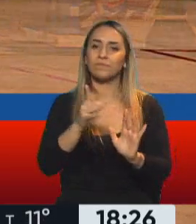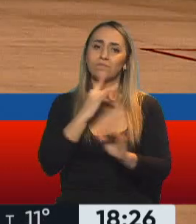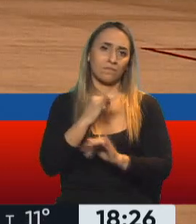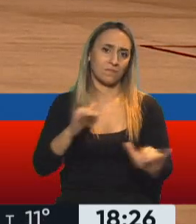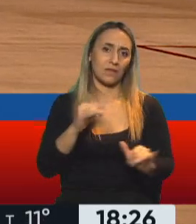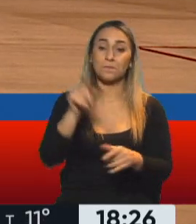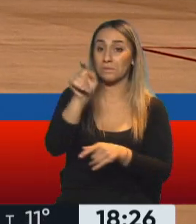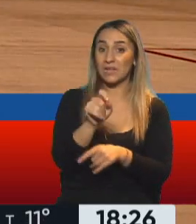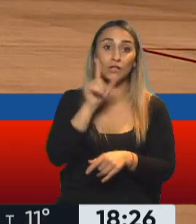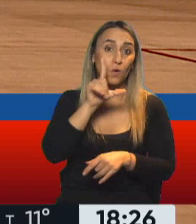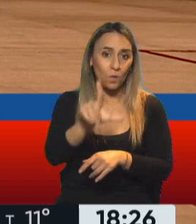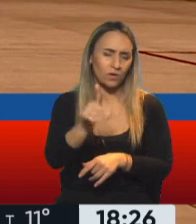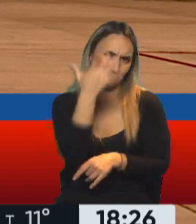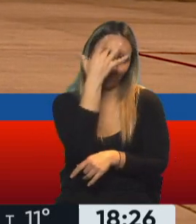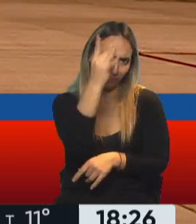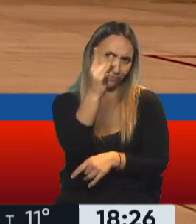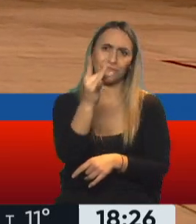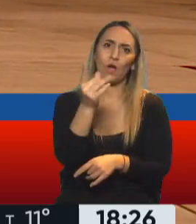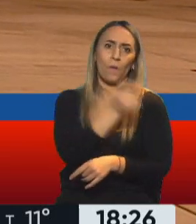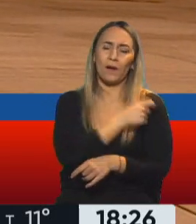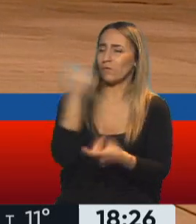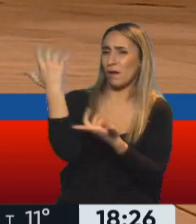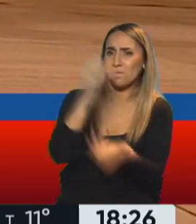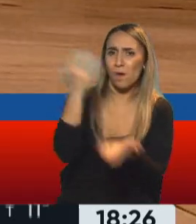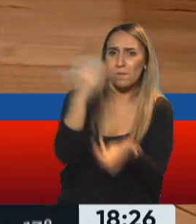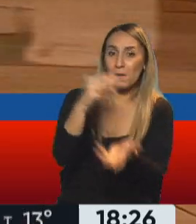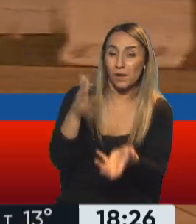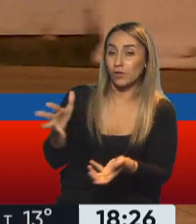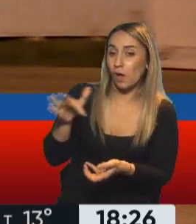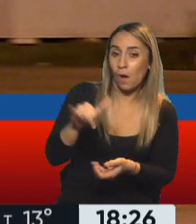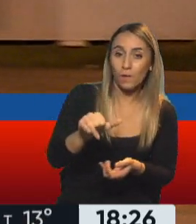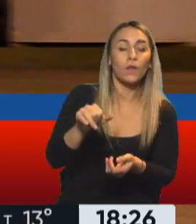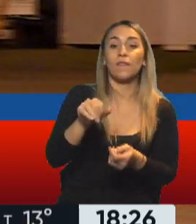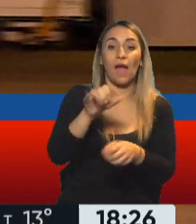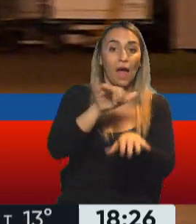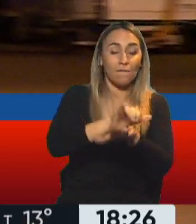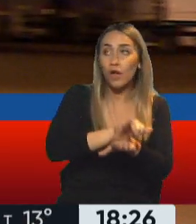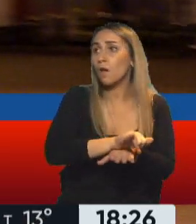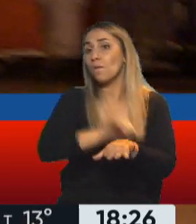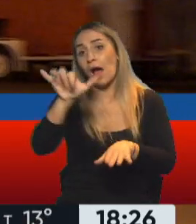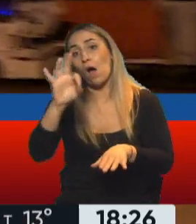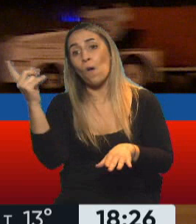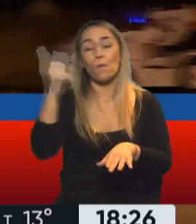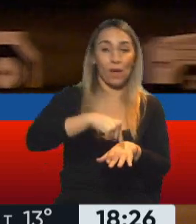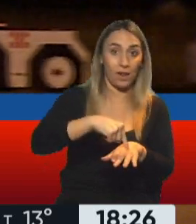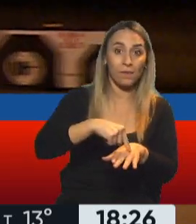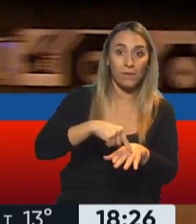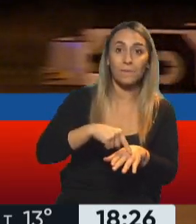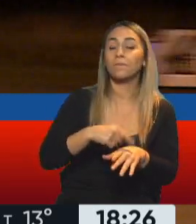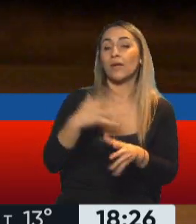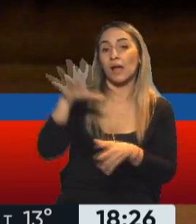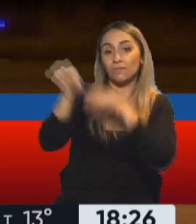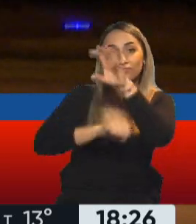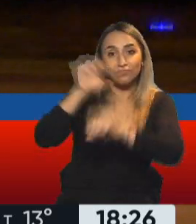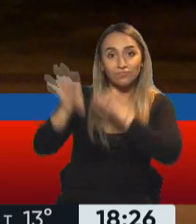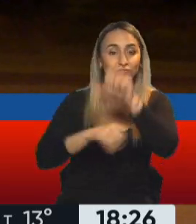de vacunas, en el que prácticamente todos los días está partiendo o arribando un avión cargado con inoculantes. Esto